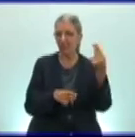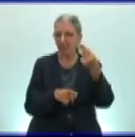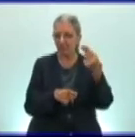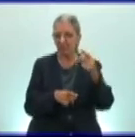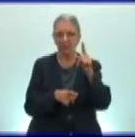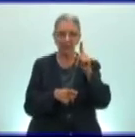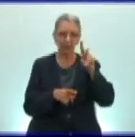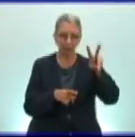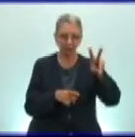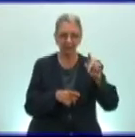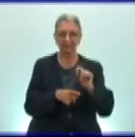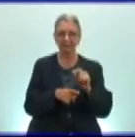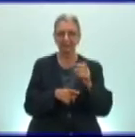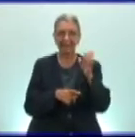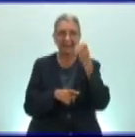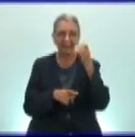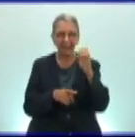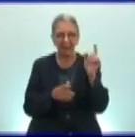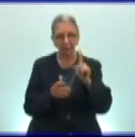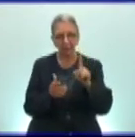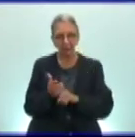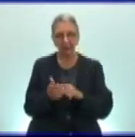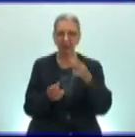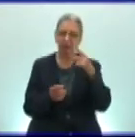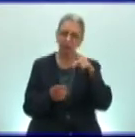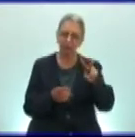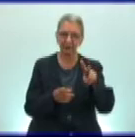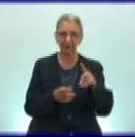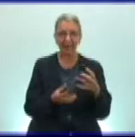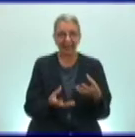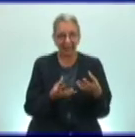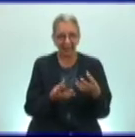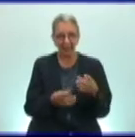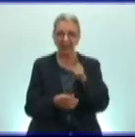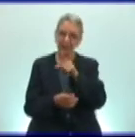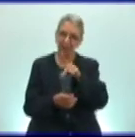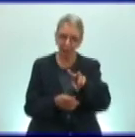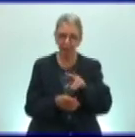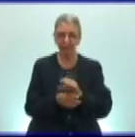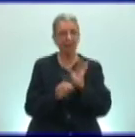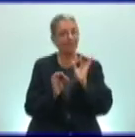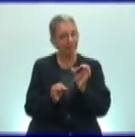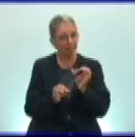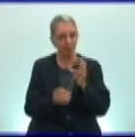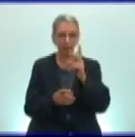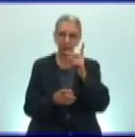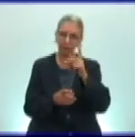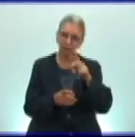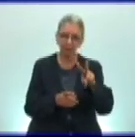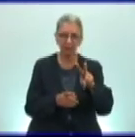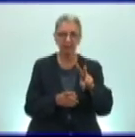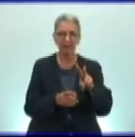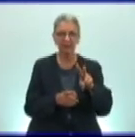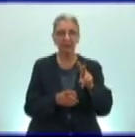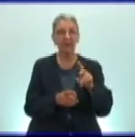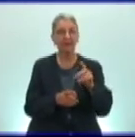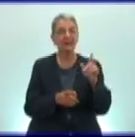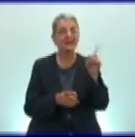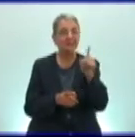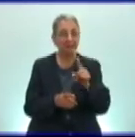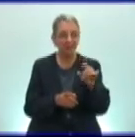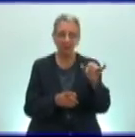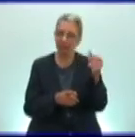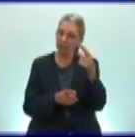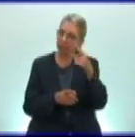la cantidad de protones. Ahora fíjense, partiendo del número atómico, ya ustedes, con lo que